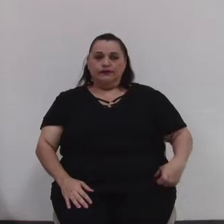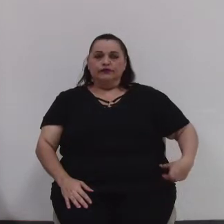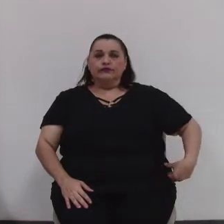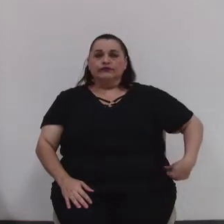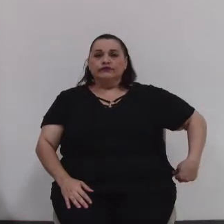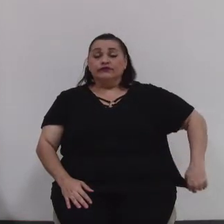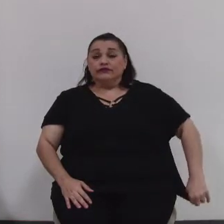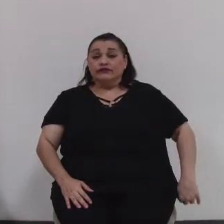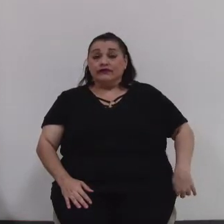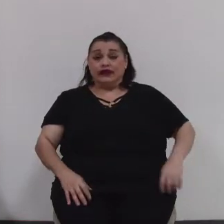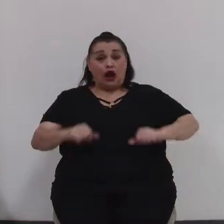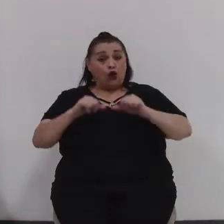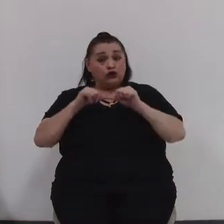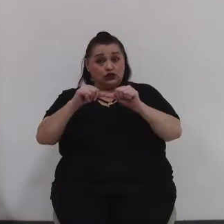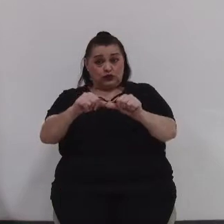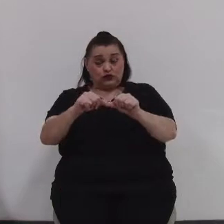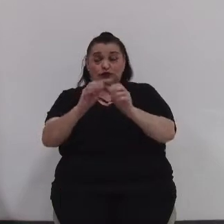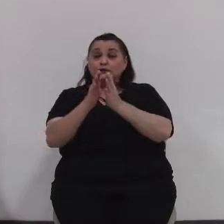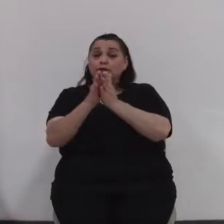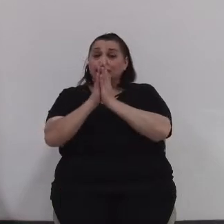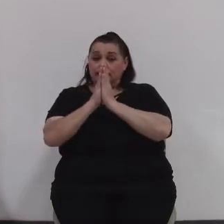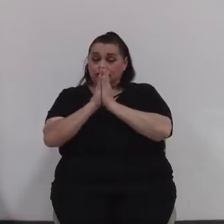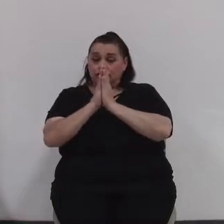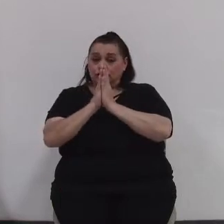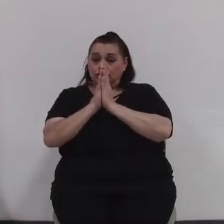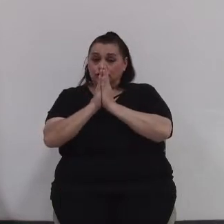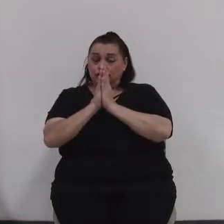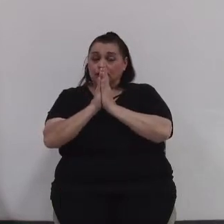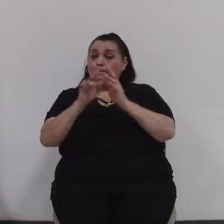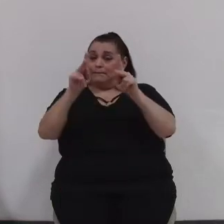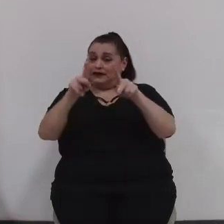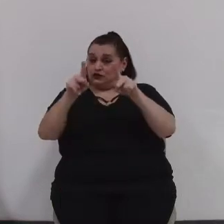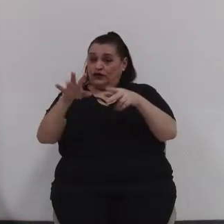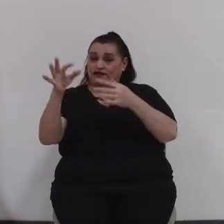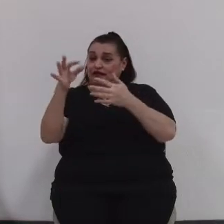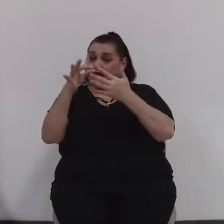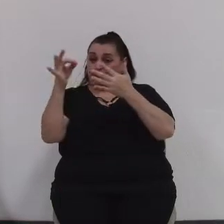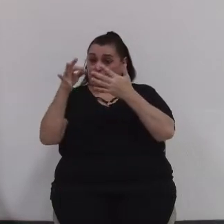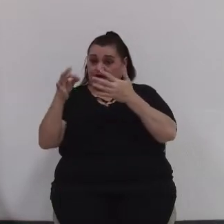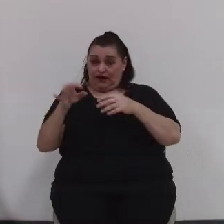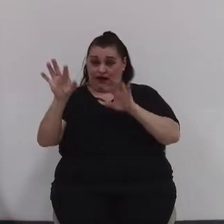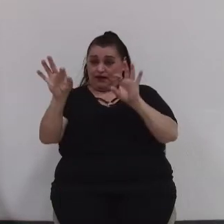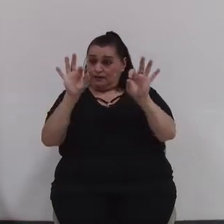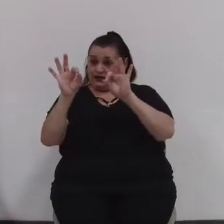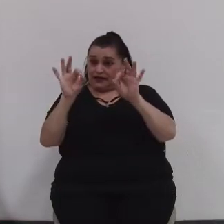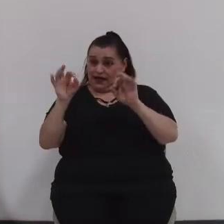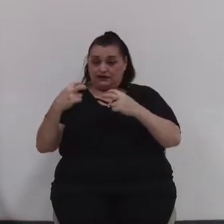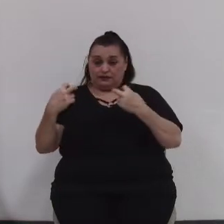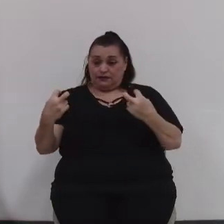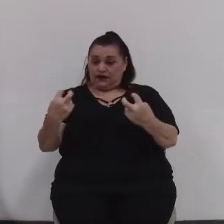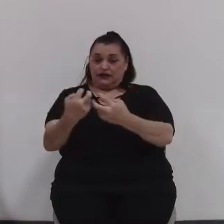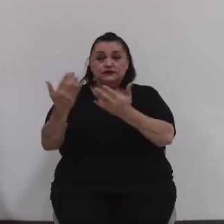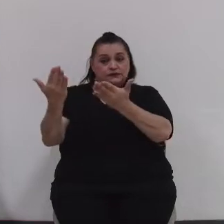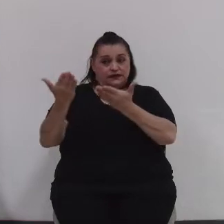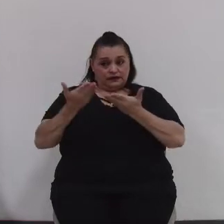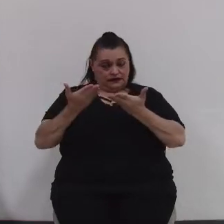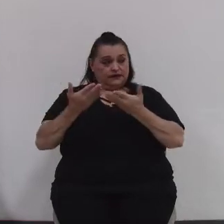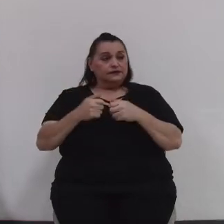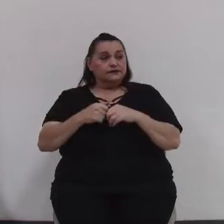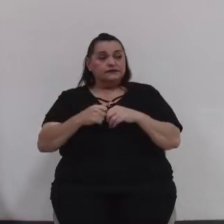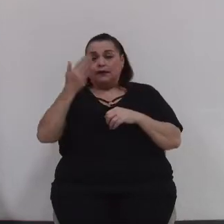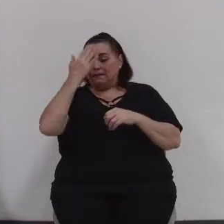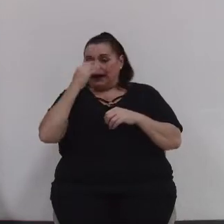A continuación, entonces, les pediríamos a las panelistas acercarnos acá a la mesa para